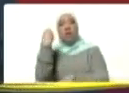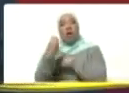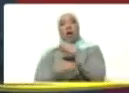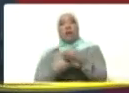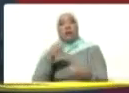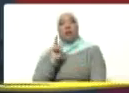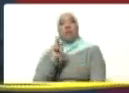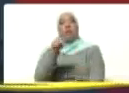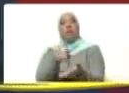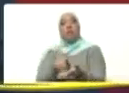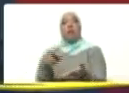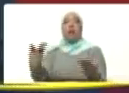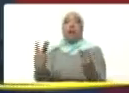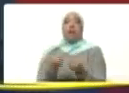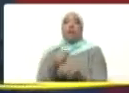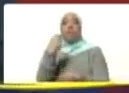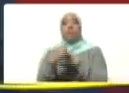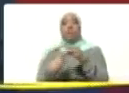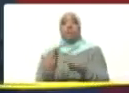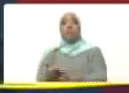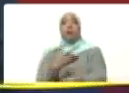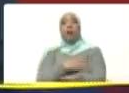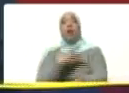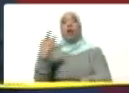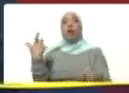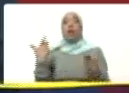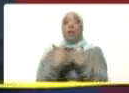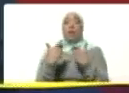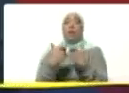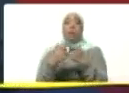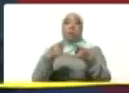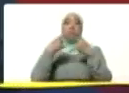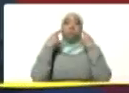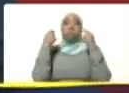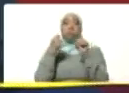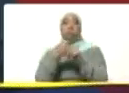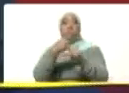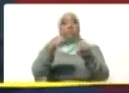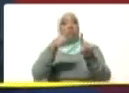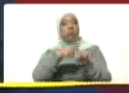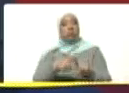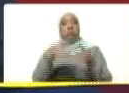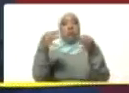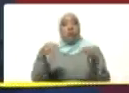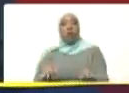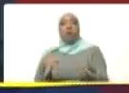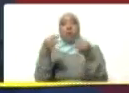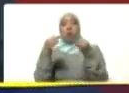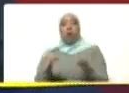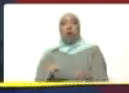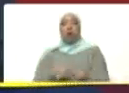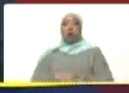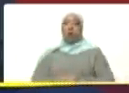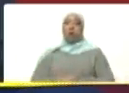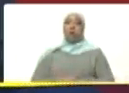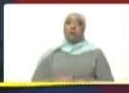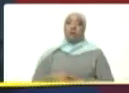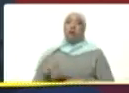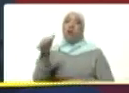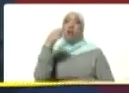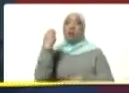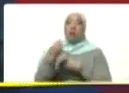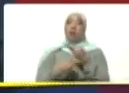a países hermanos ante la pandemia COVID-19 y otros desastres naturales. Es el ALBA